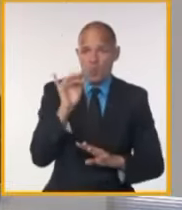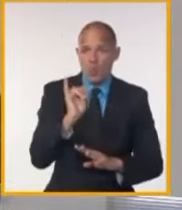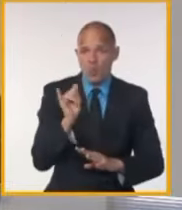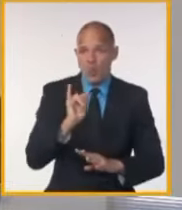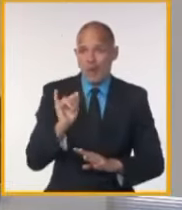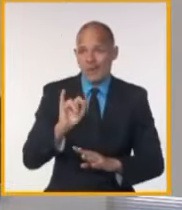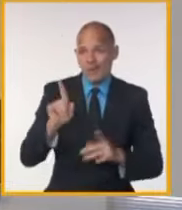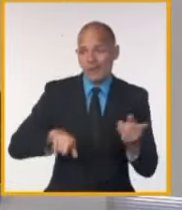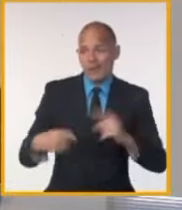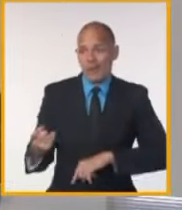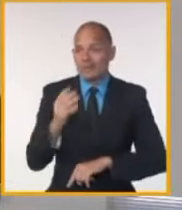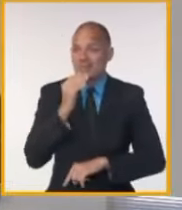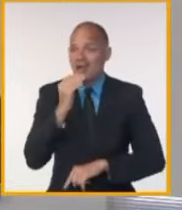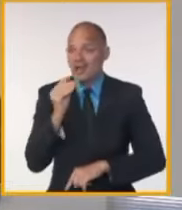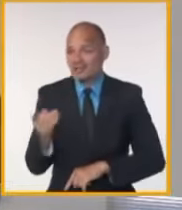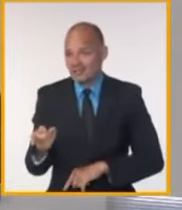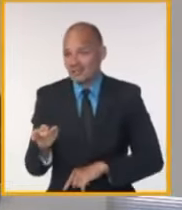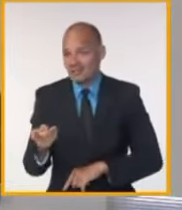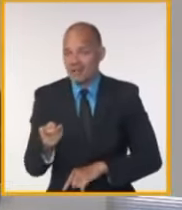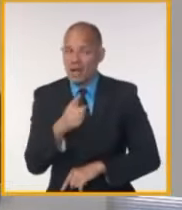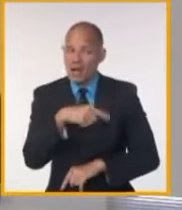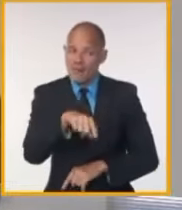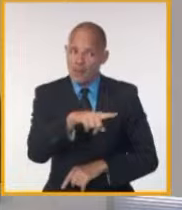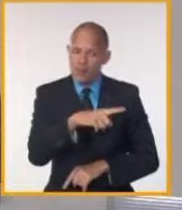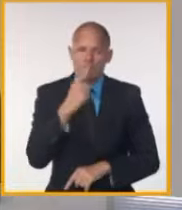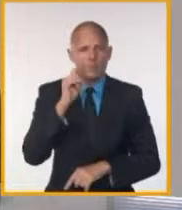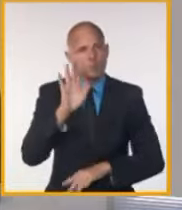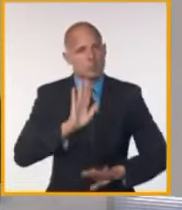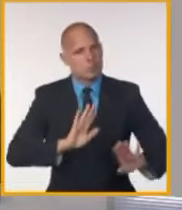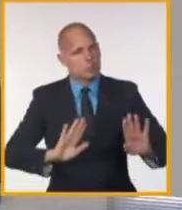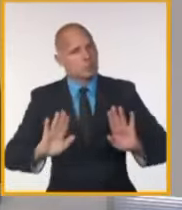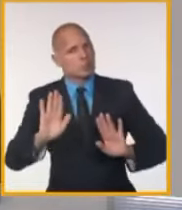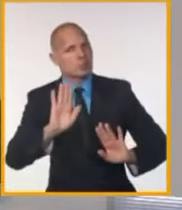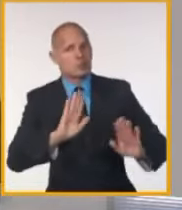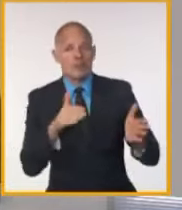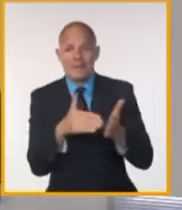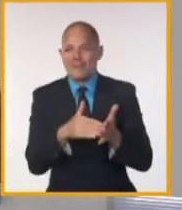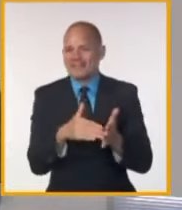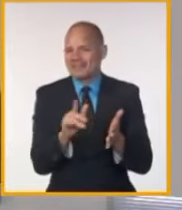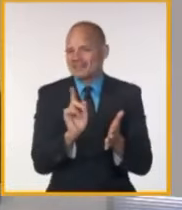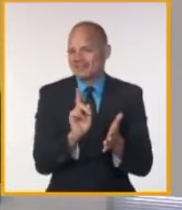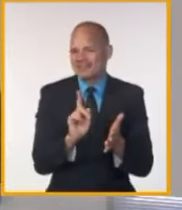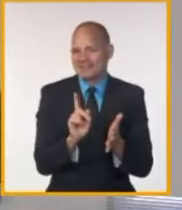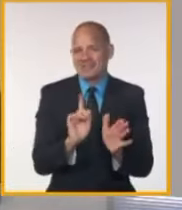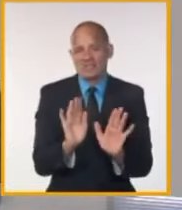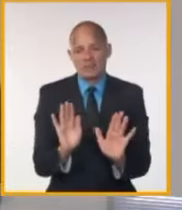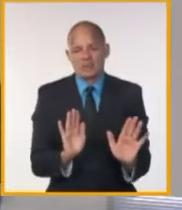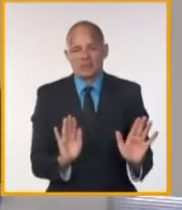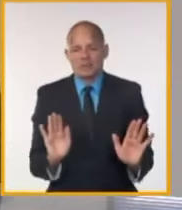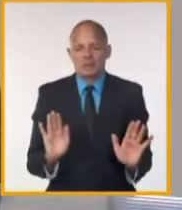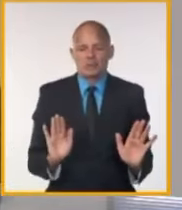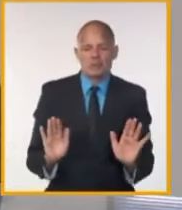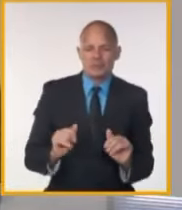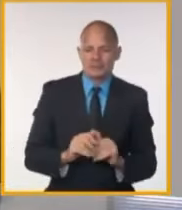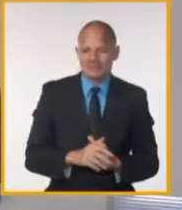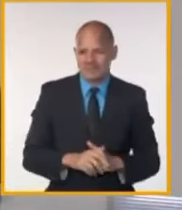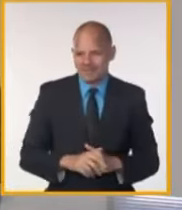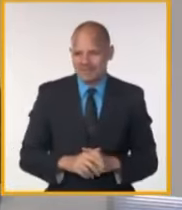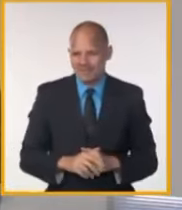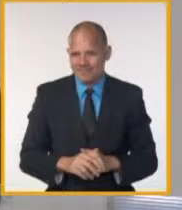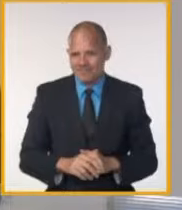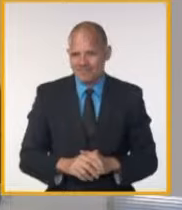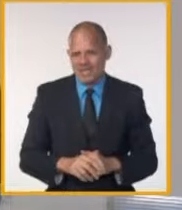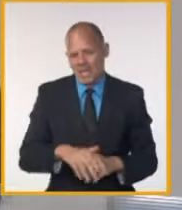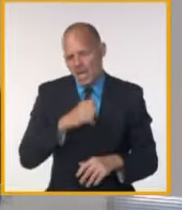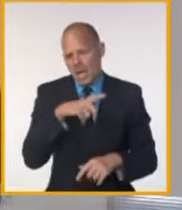consolidado con su territorio seguro y su población segura sin embargo ese no ha sido el caso hay varios que en determinados